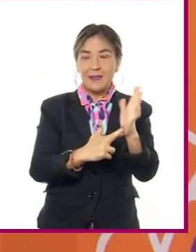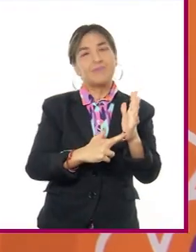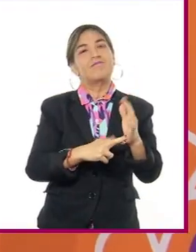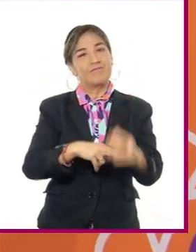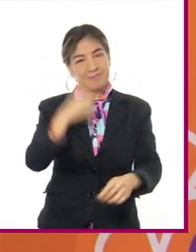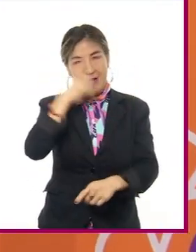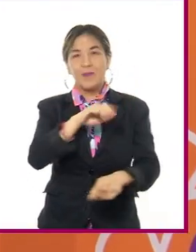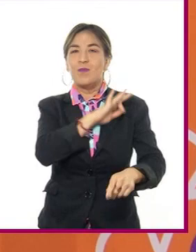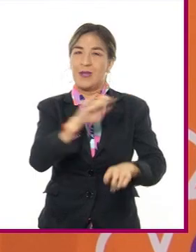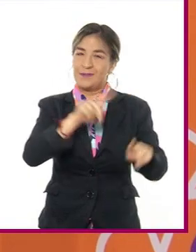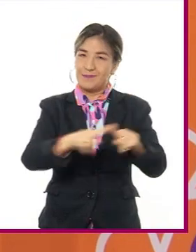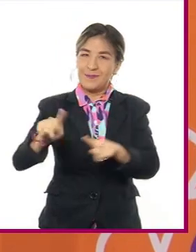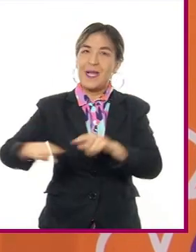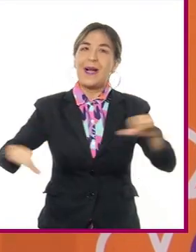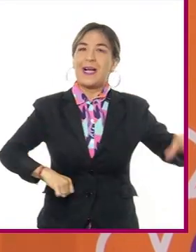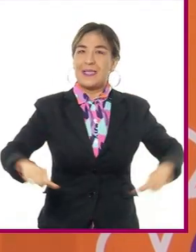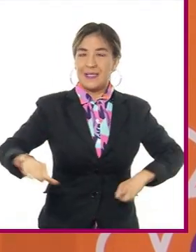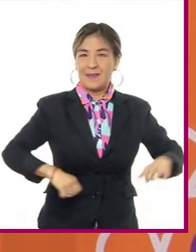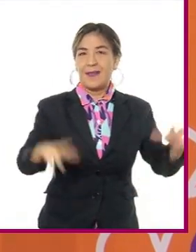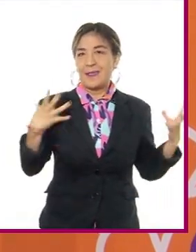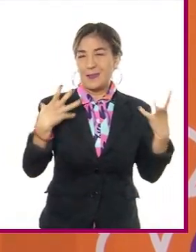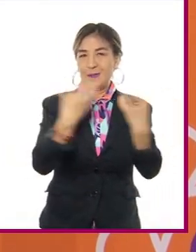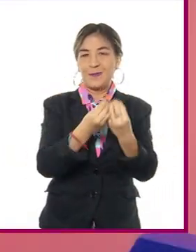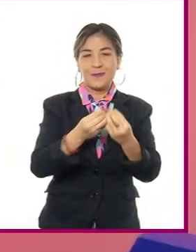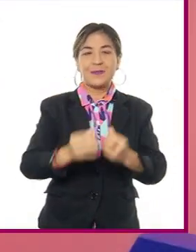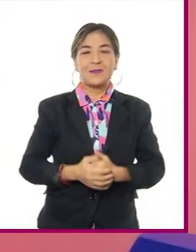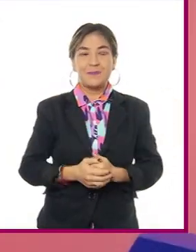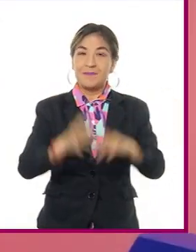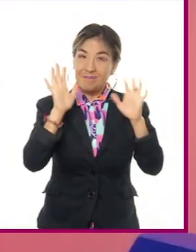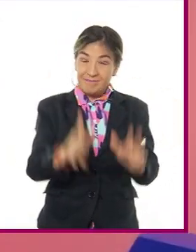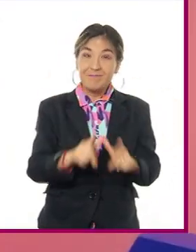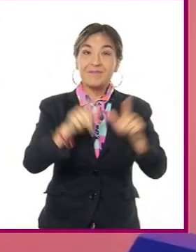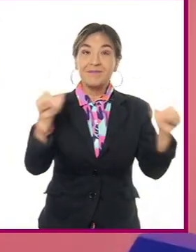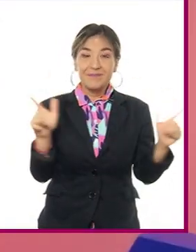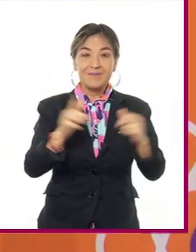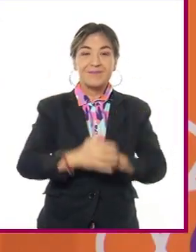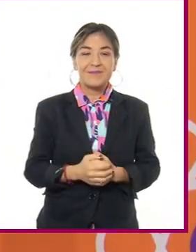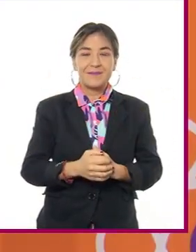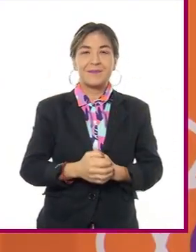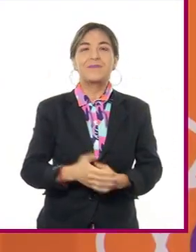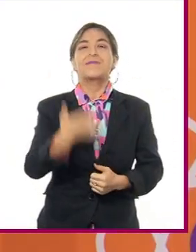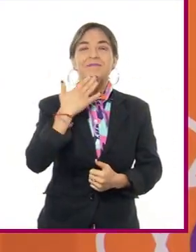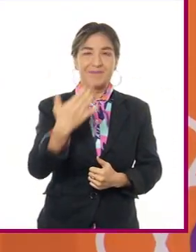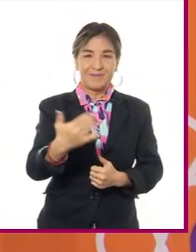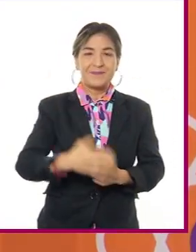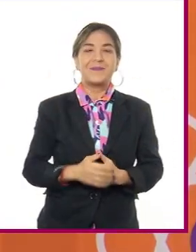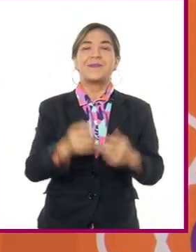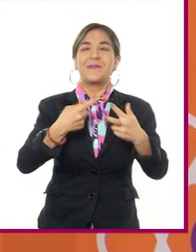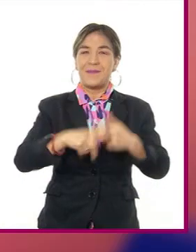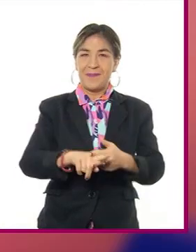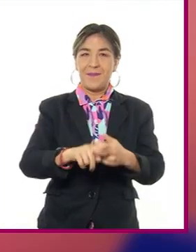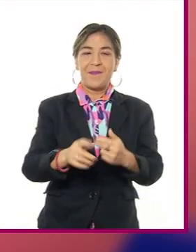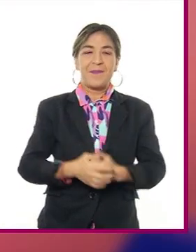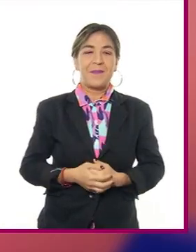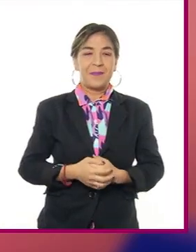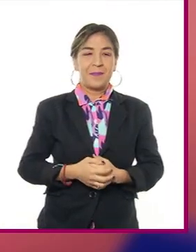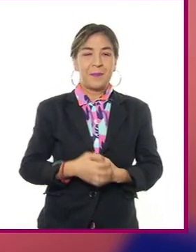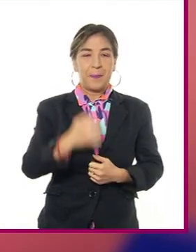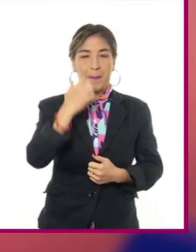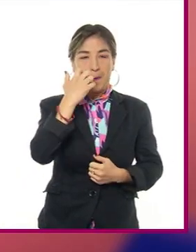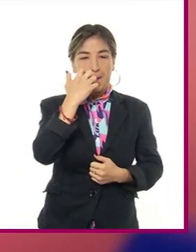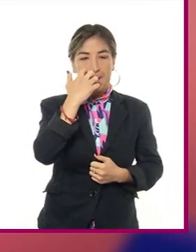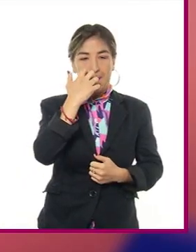cualquier actividad que desarrollemos en conjunto. ¿Listas y listos? Muy bien, iniciemos.